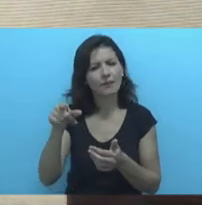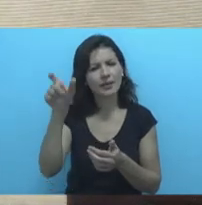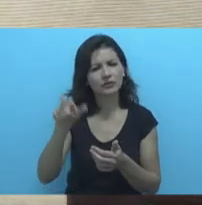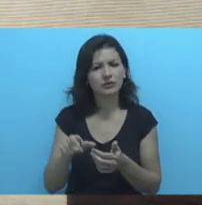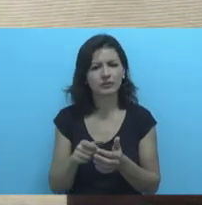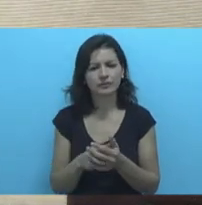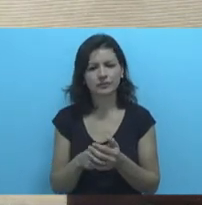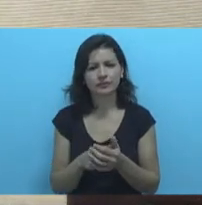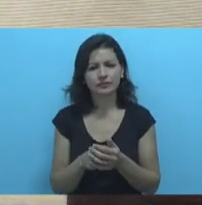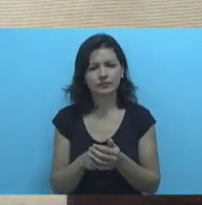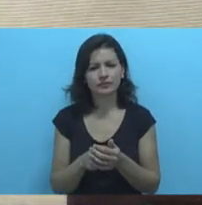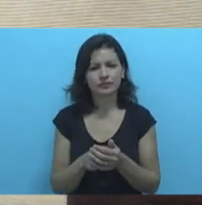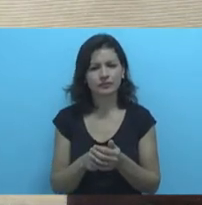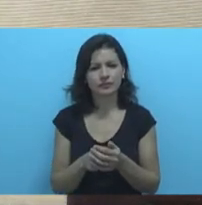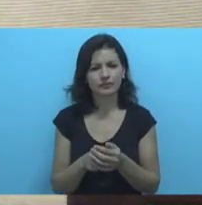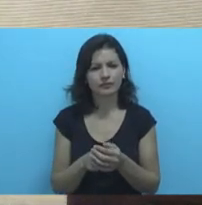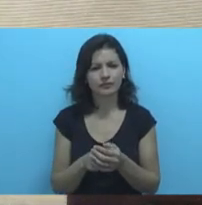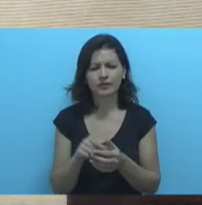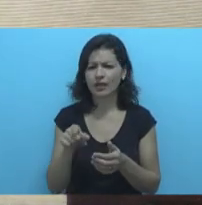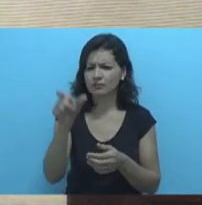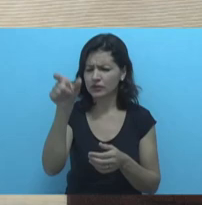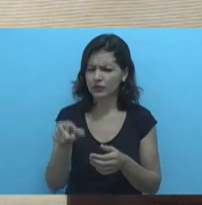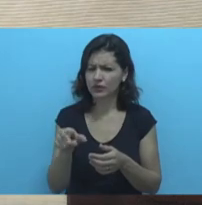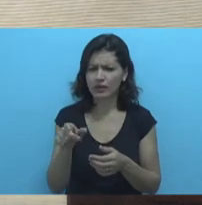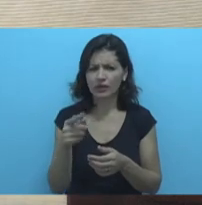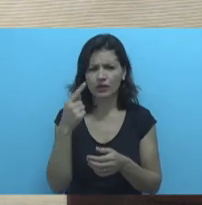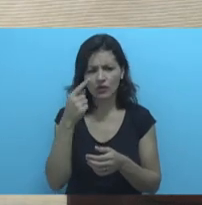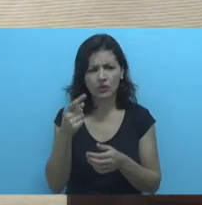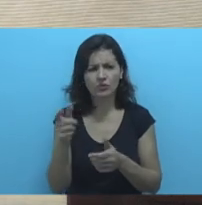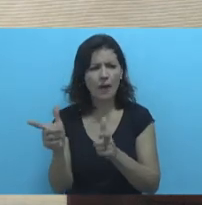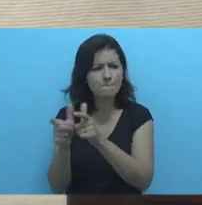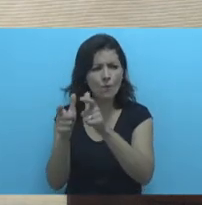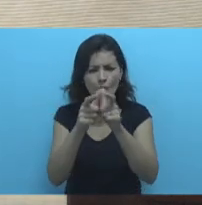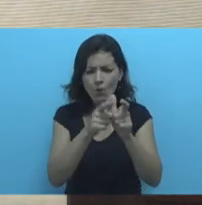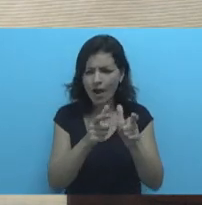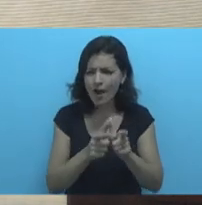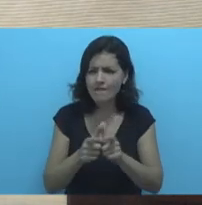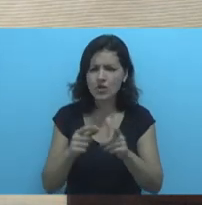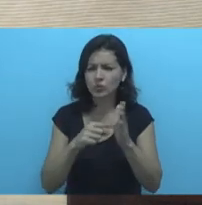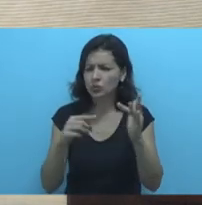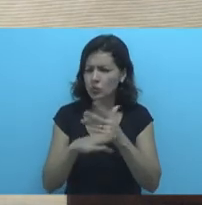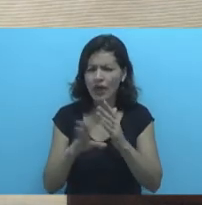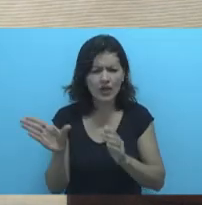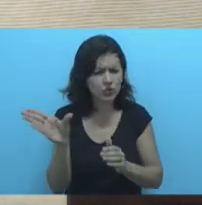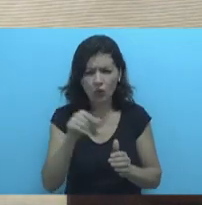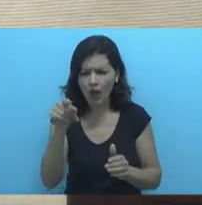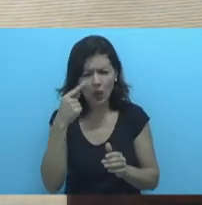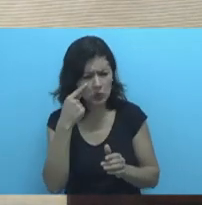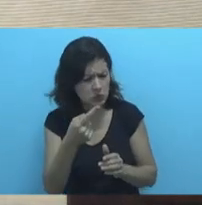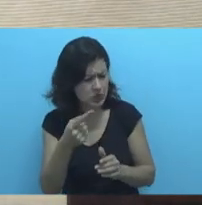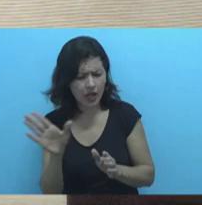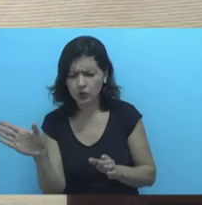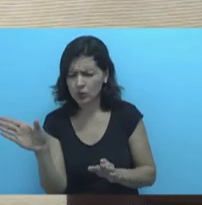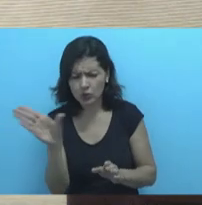yo no conozco otra o no conocí otra, que conoce todos los pueblos de la provincia de Santa Fe, es verdad. Pero yo no conozco a